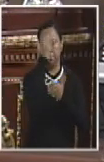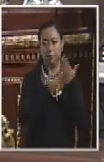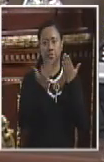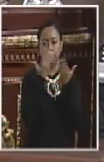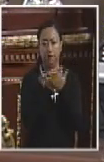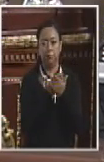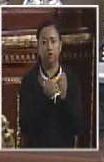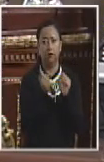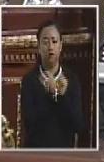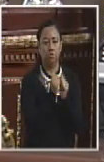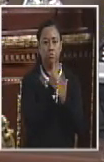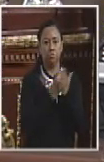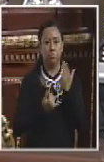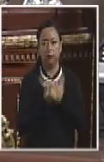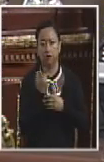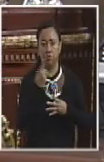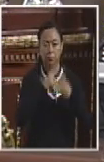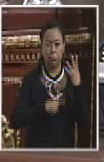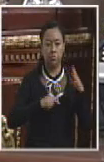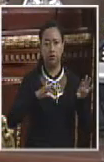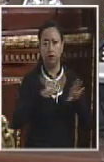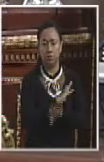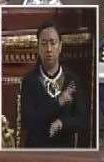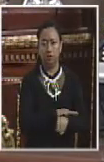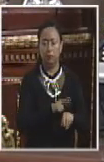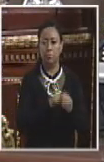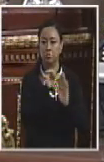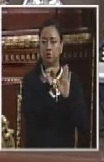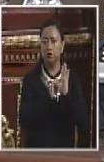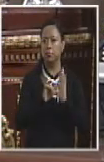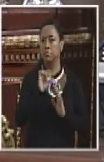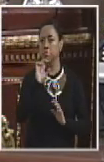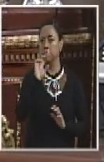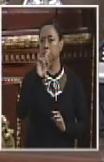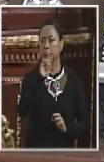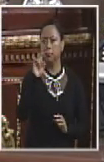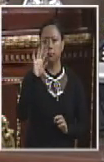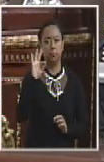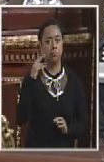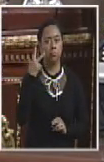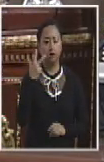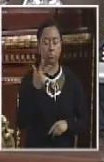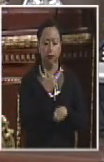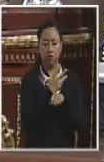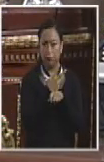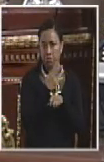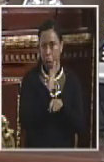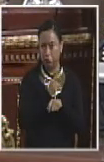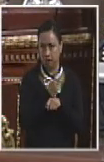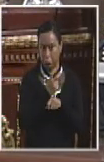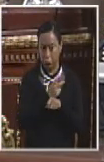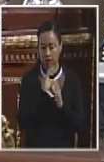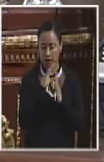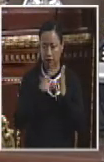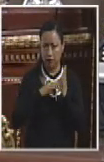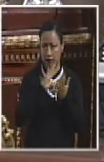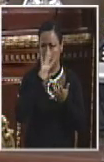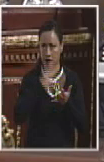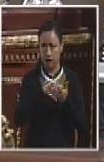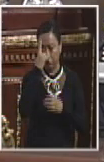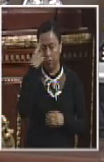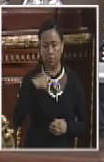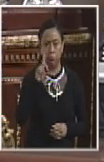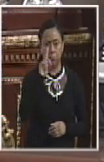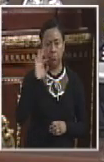con proyecto de decreto por el que se reforma el artículo 148 bis del Código Penal para el Distrito Federal. Se concede el uso de